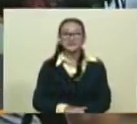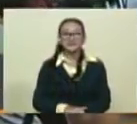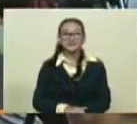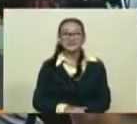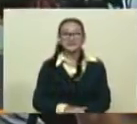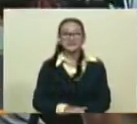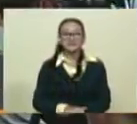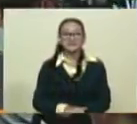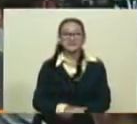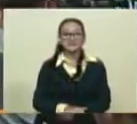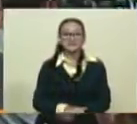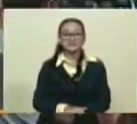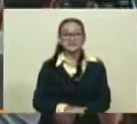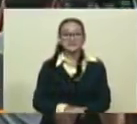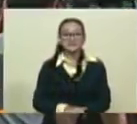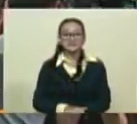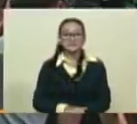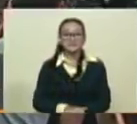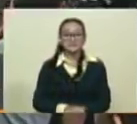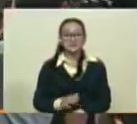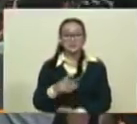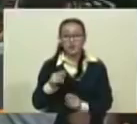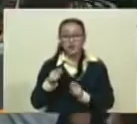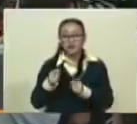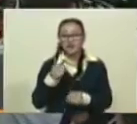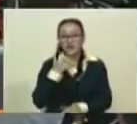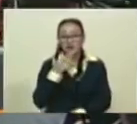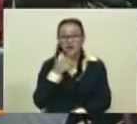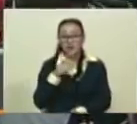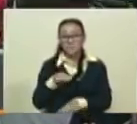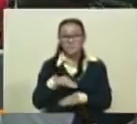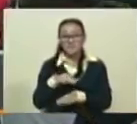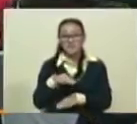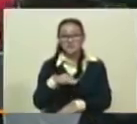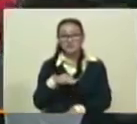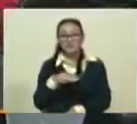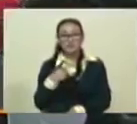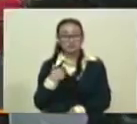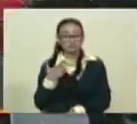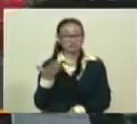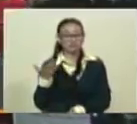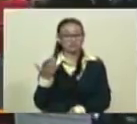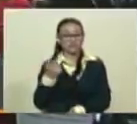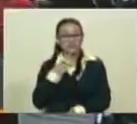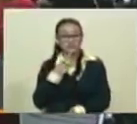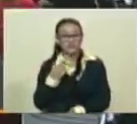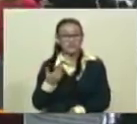para resistir. Pero le pueden entregar algo, ¿verdad, ministro Osorio? Digo yo.